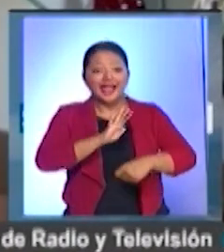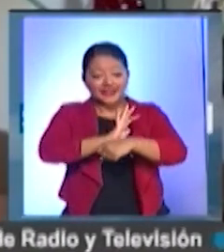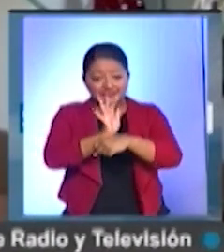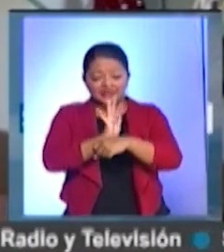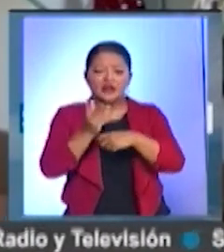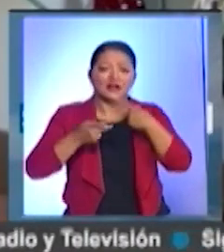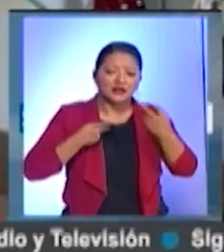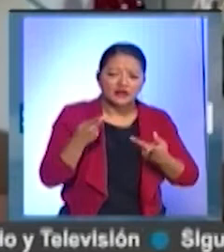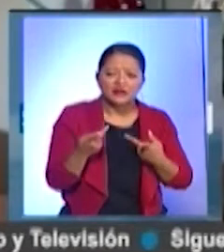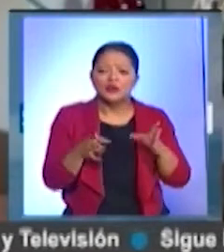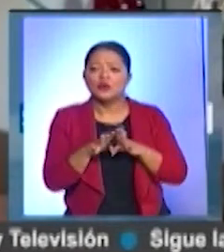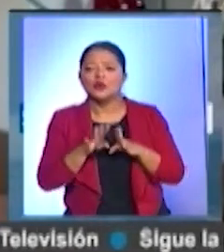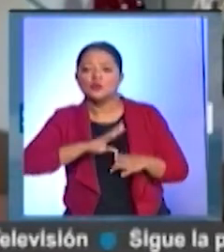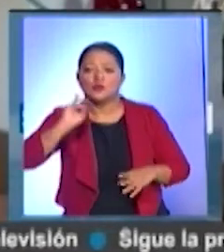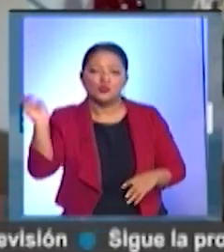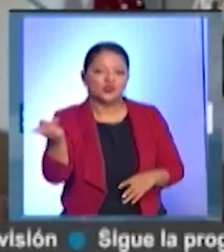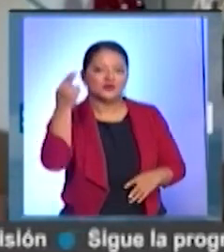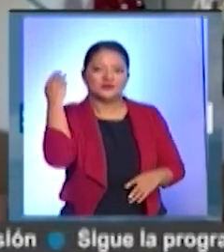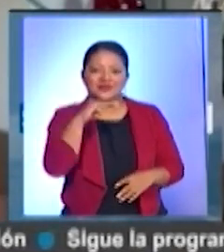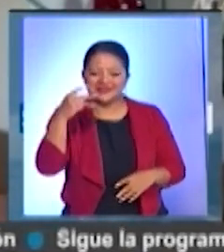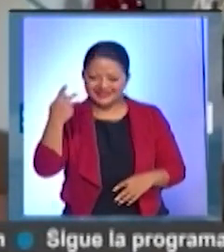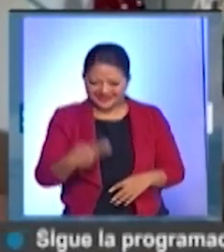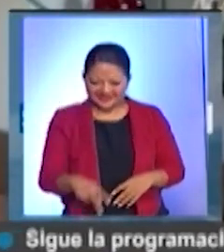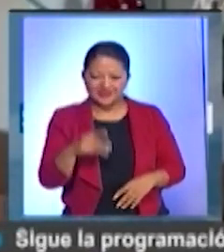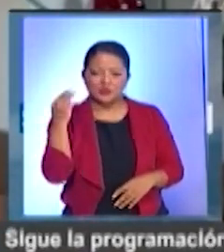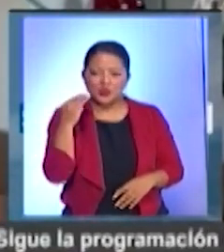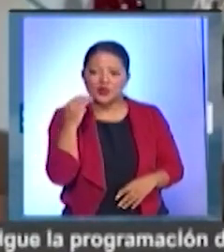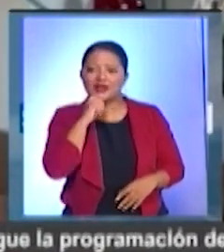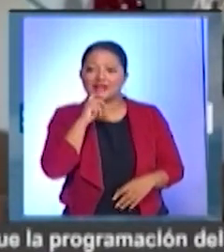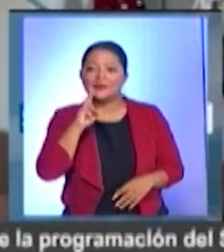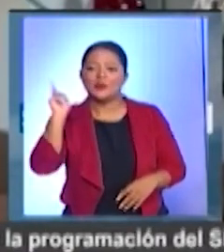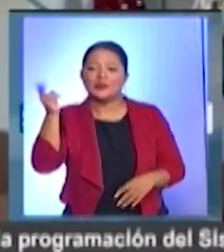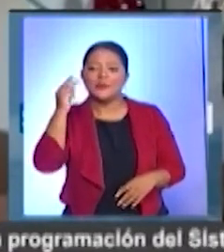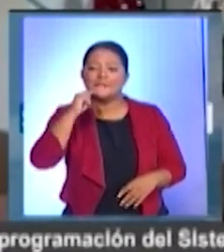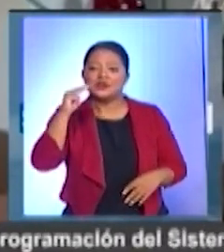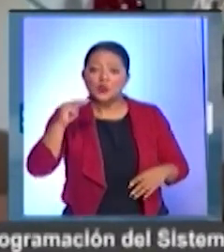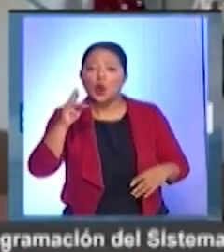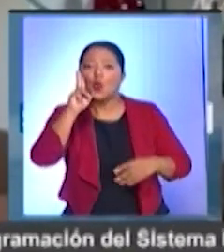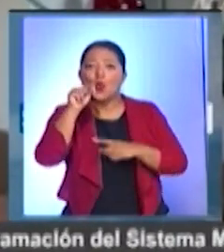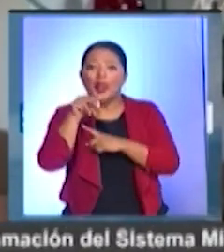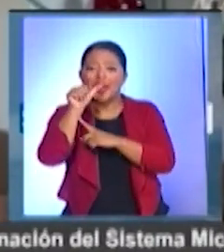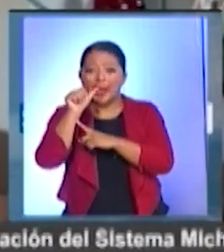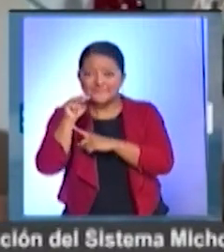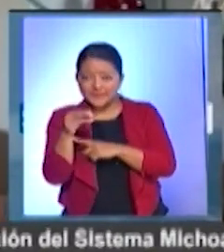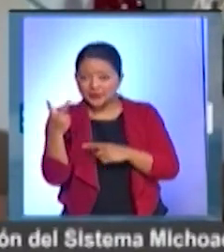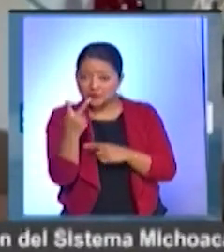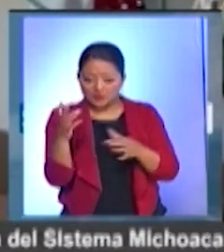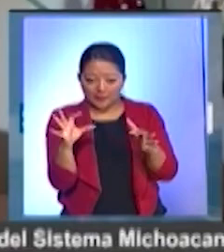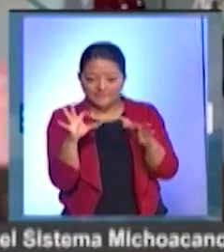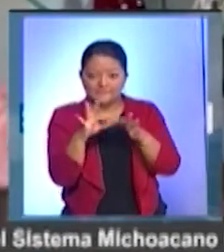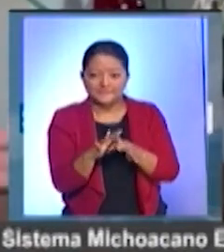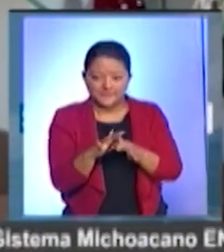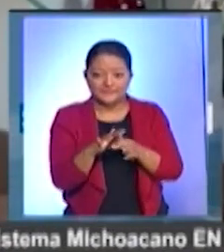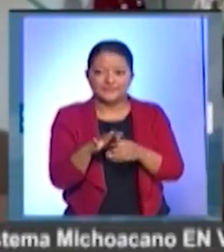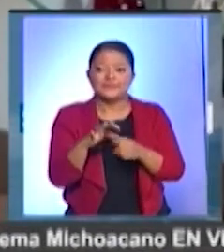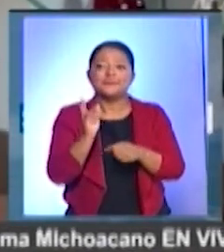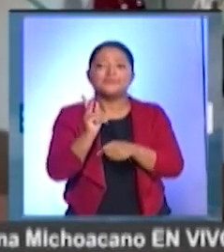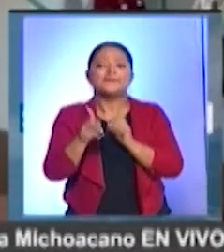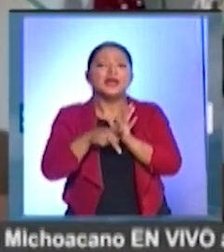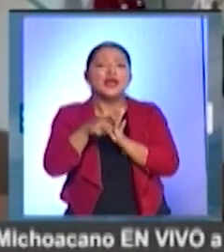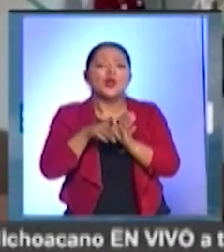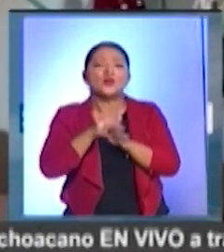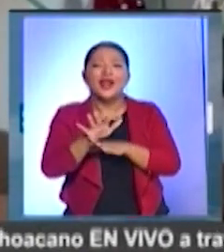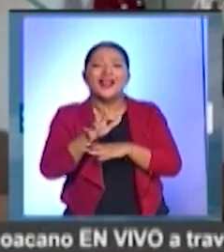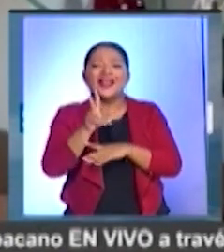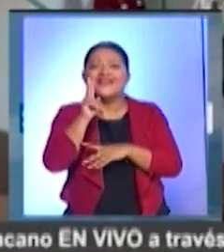realizado por la unam campus morelia y la universidad michoacana con la proyección de la película peak el orden del caos